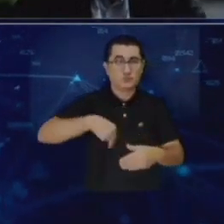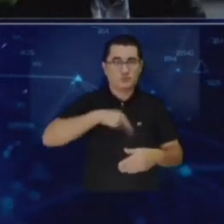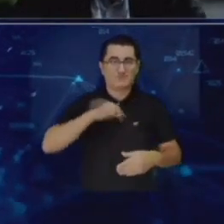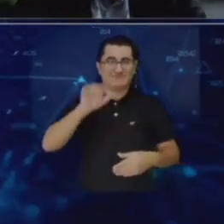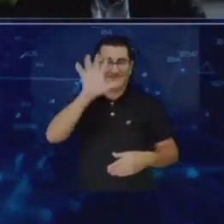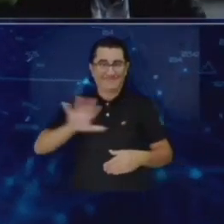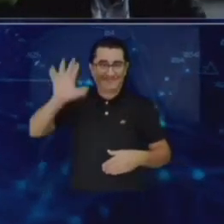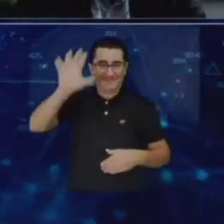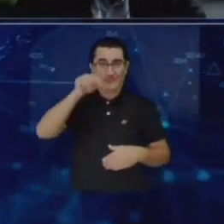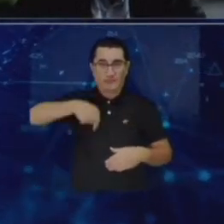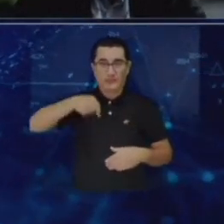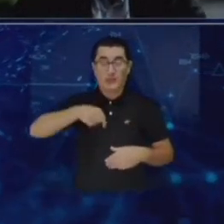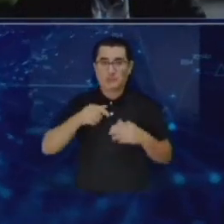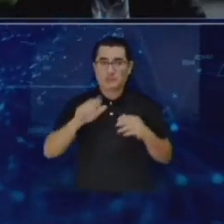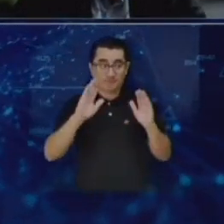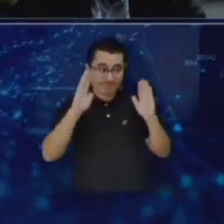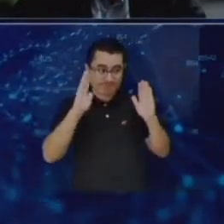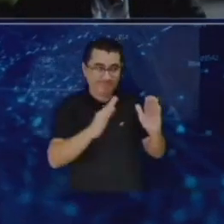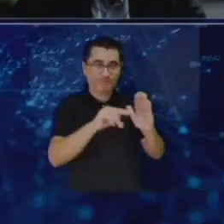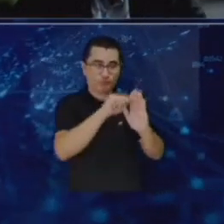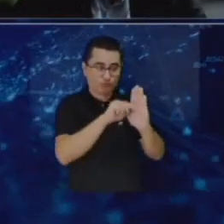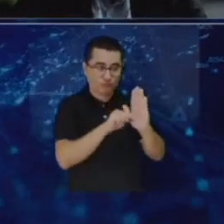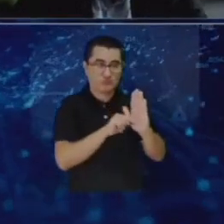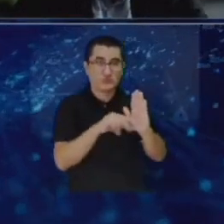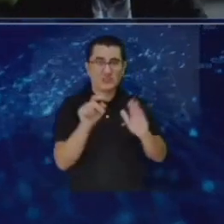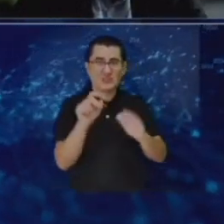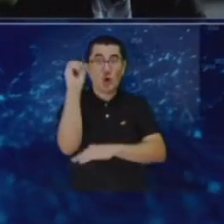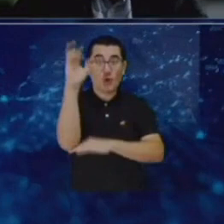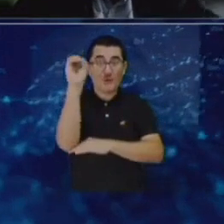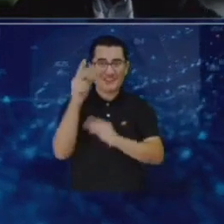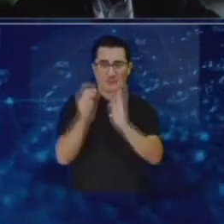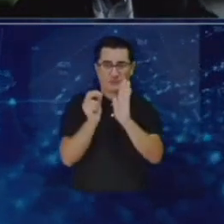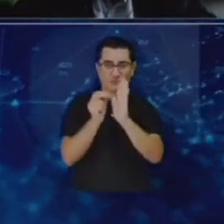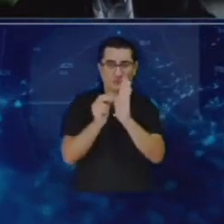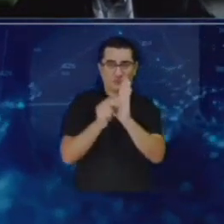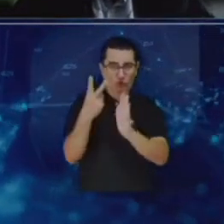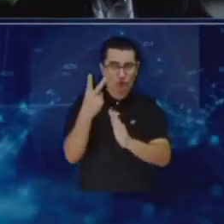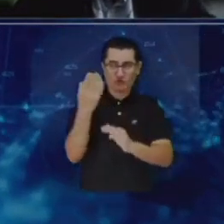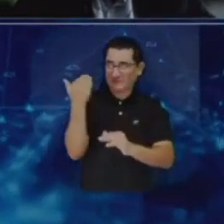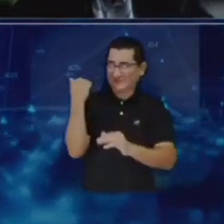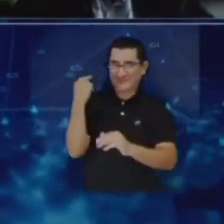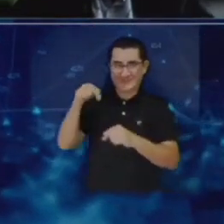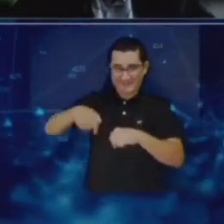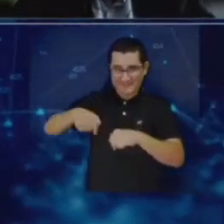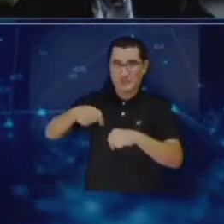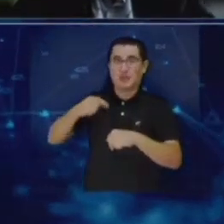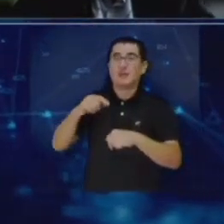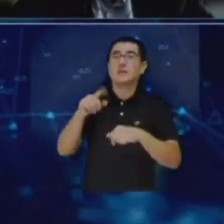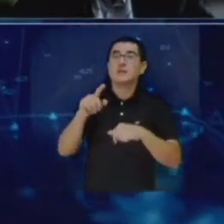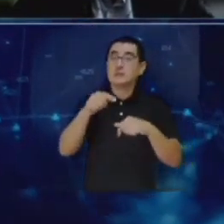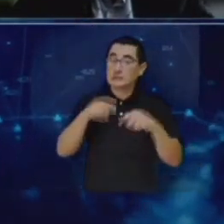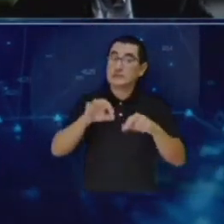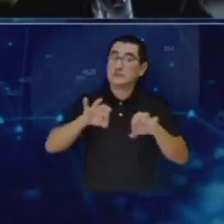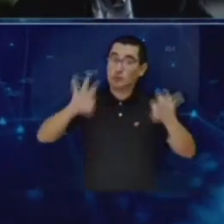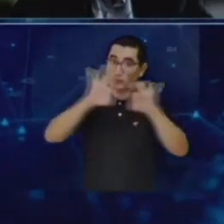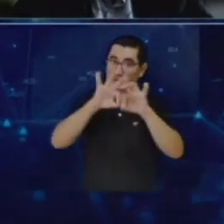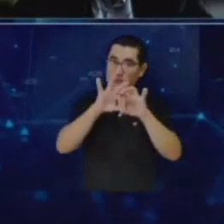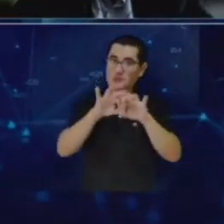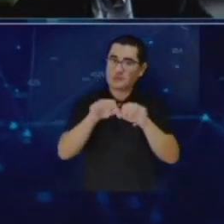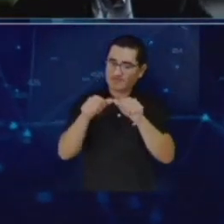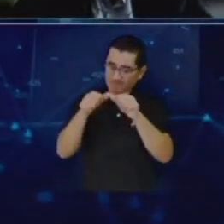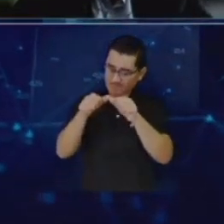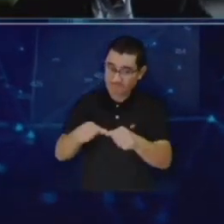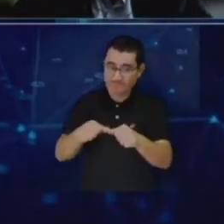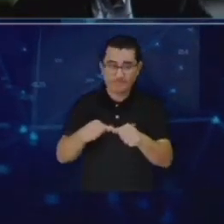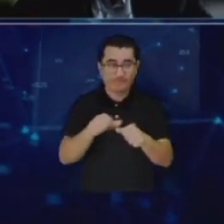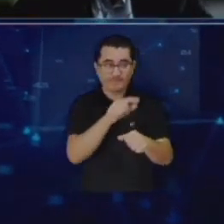ha estado muy pendiente, al menos en las últimas dos conferencias, y pues por ello es que lo debemos mantener en el radar, y